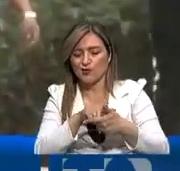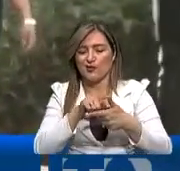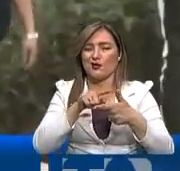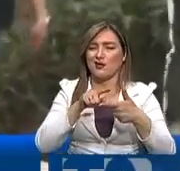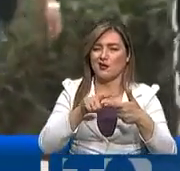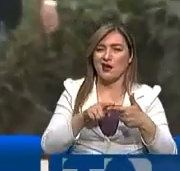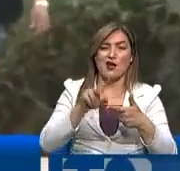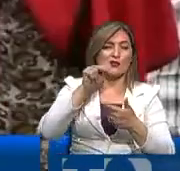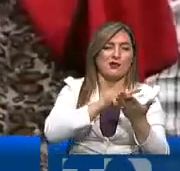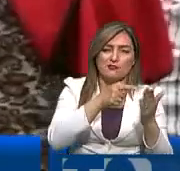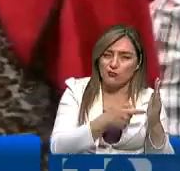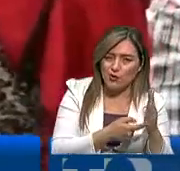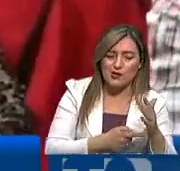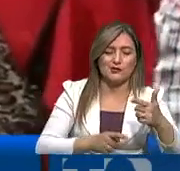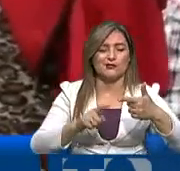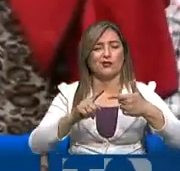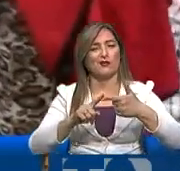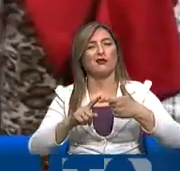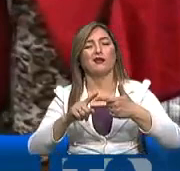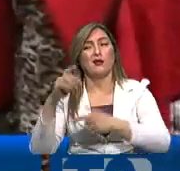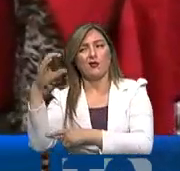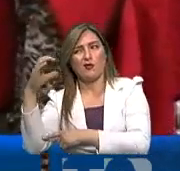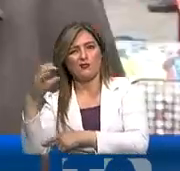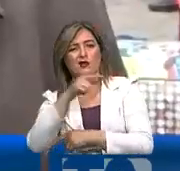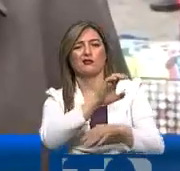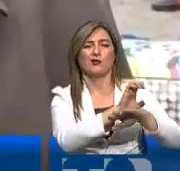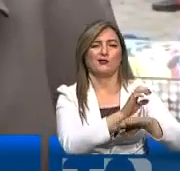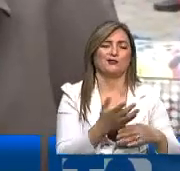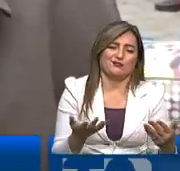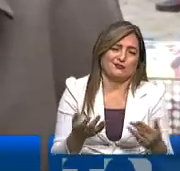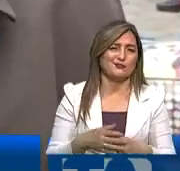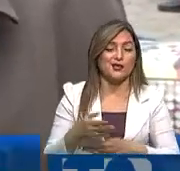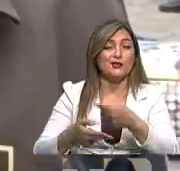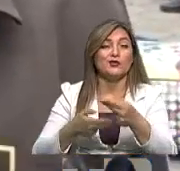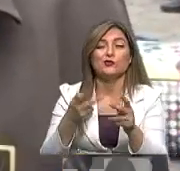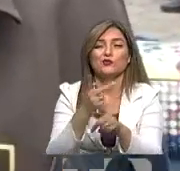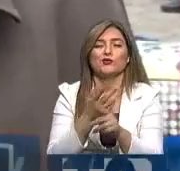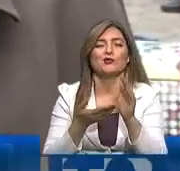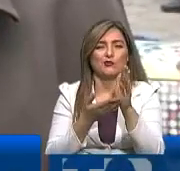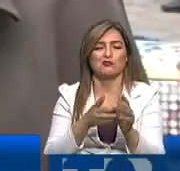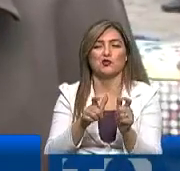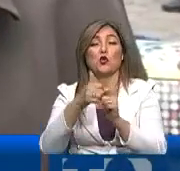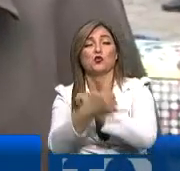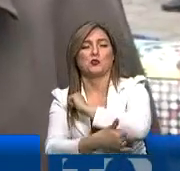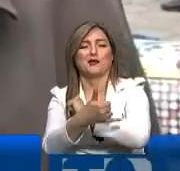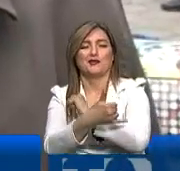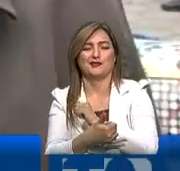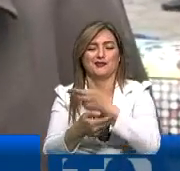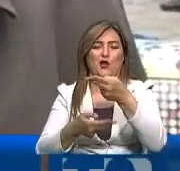los mismos y afectan las arcas fiscales de los dos países. Contrabando, personas extranjeras,